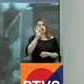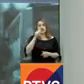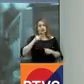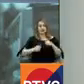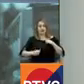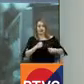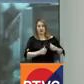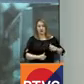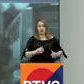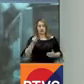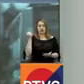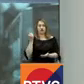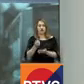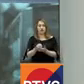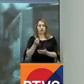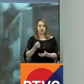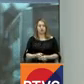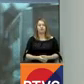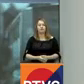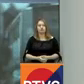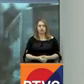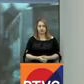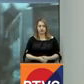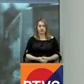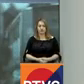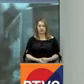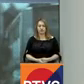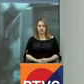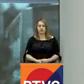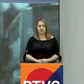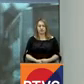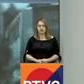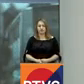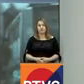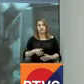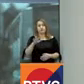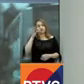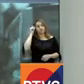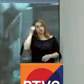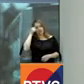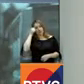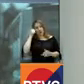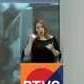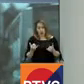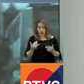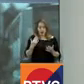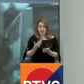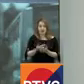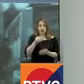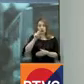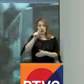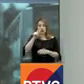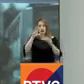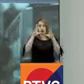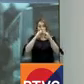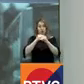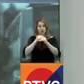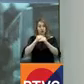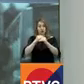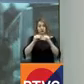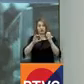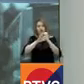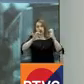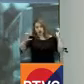accidentes o perdonó 3 heridos en este mismo lugar y conviene recordar que hasta las 11 de la noche habrá restricción del tránsito de vehículos